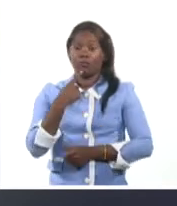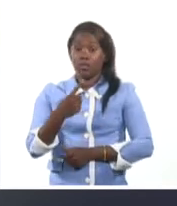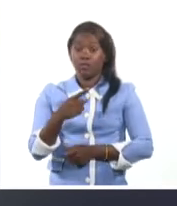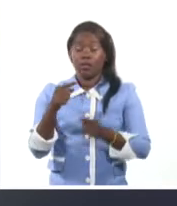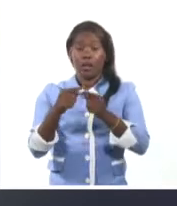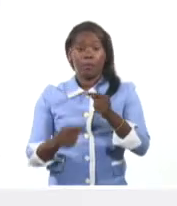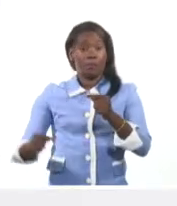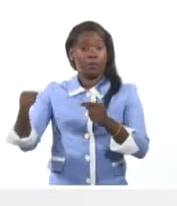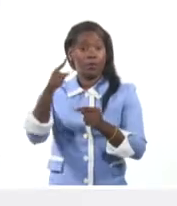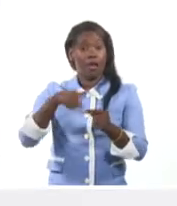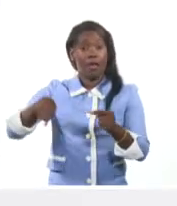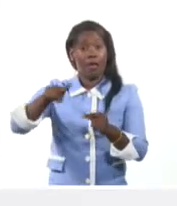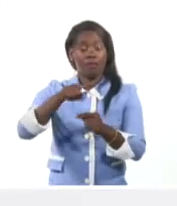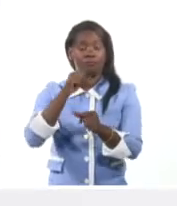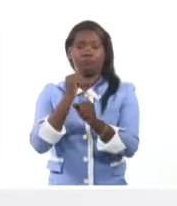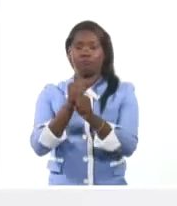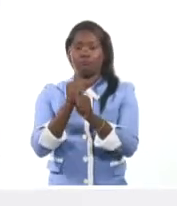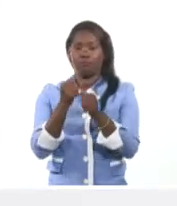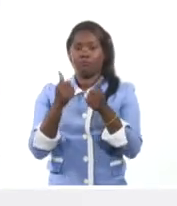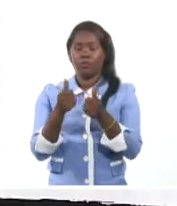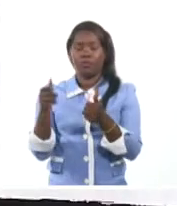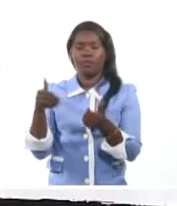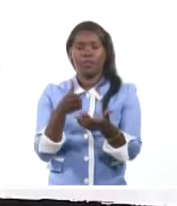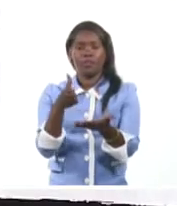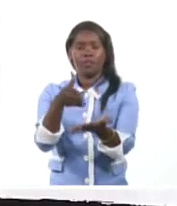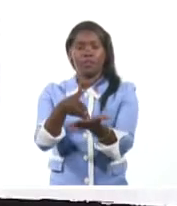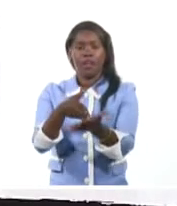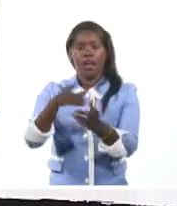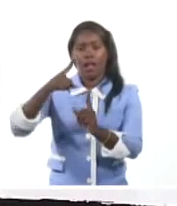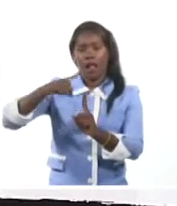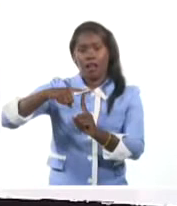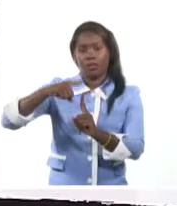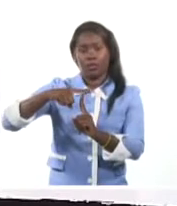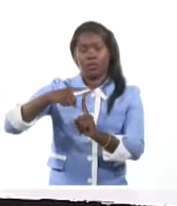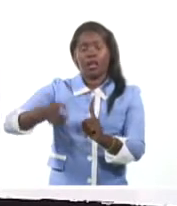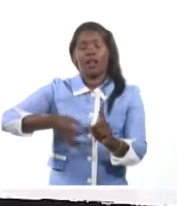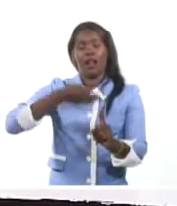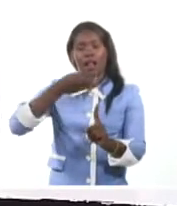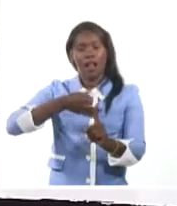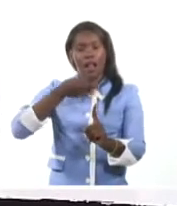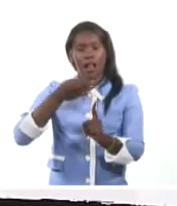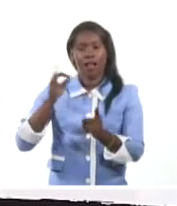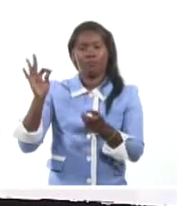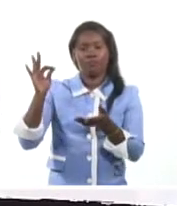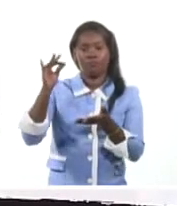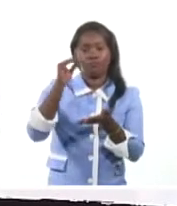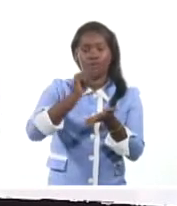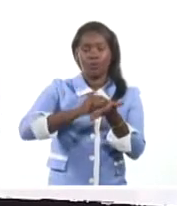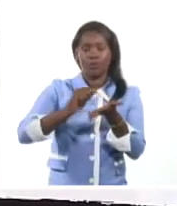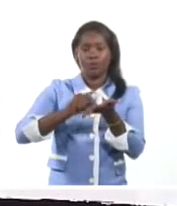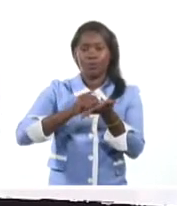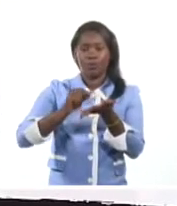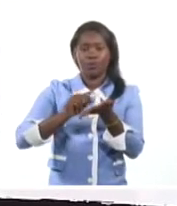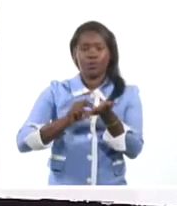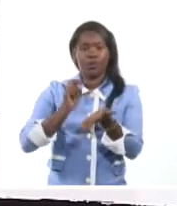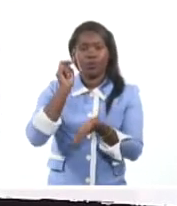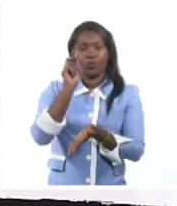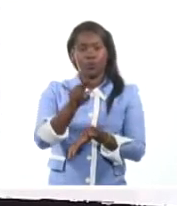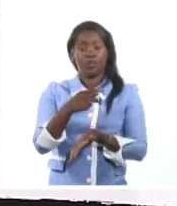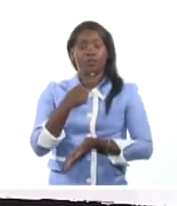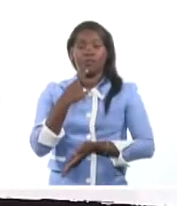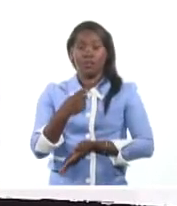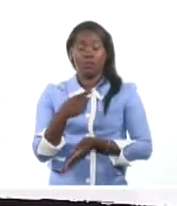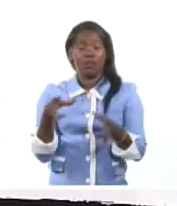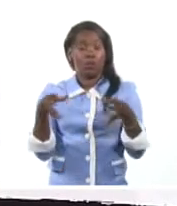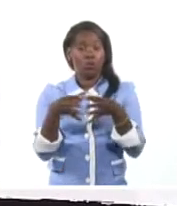prioridad. En su recorrido por las Tunas, según reseña el colega Orlando Cruz en su perfil de Facebook, consultó la propuesta de iniciar la Serie